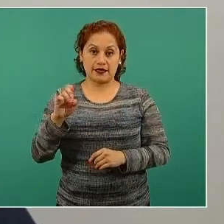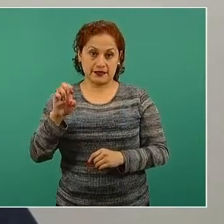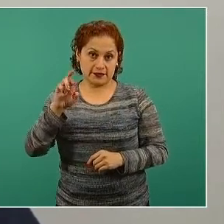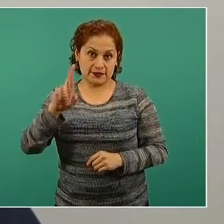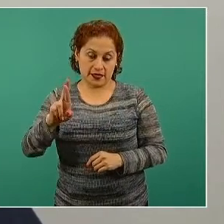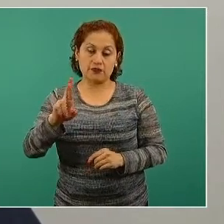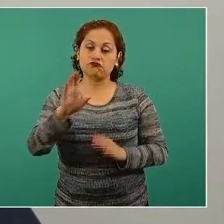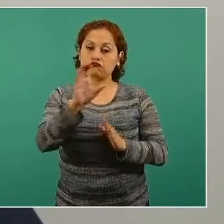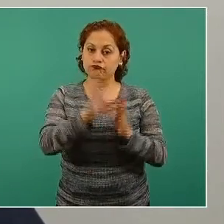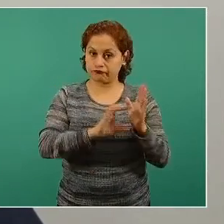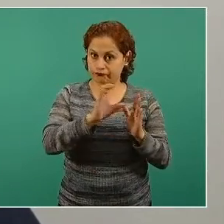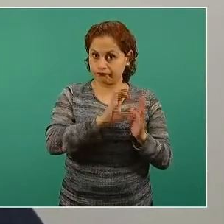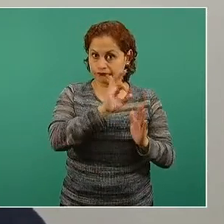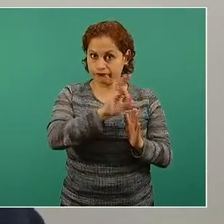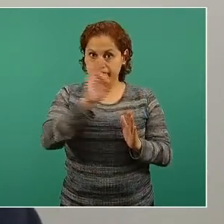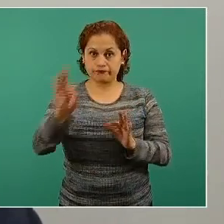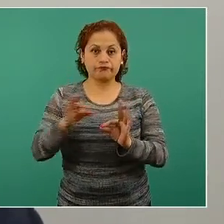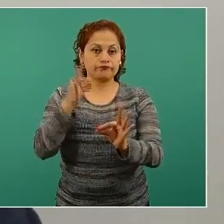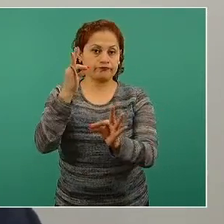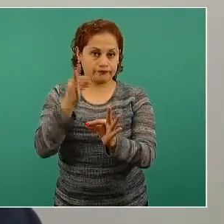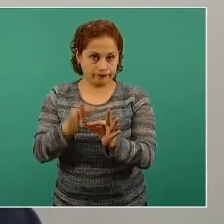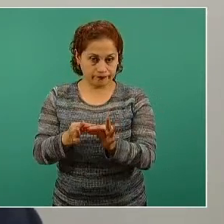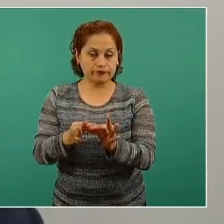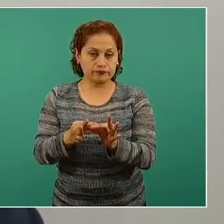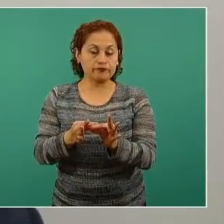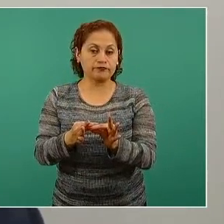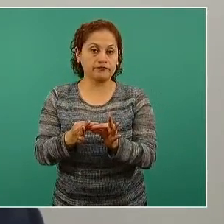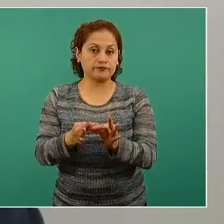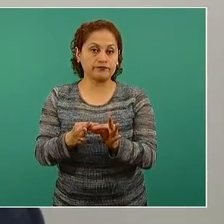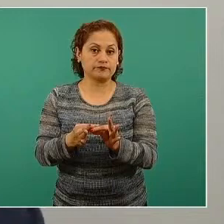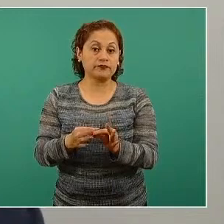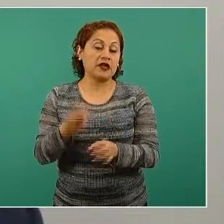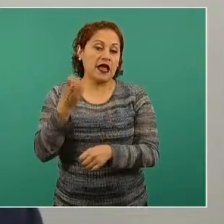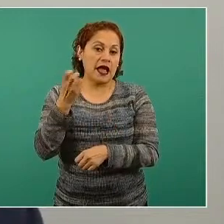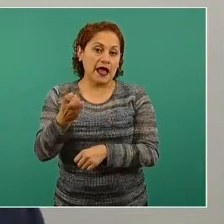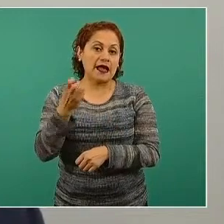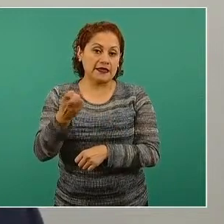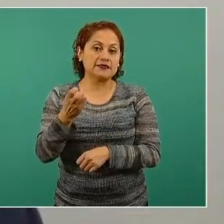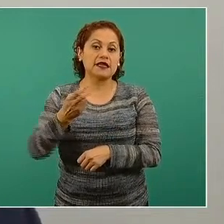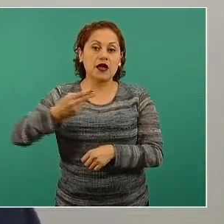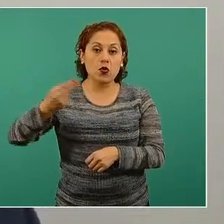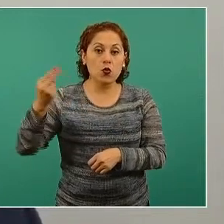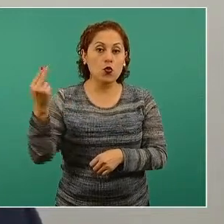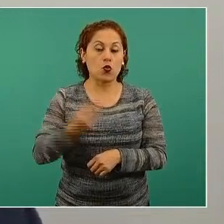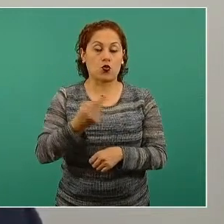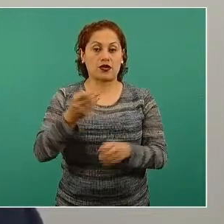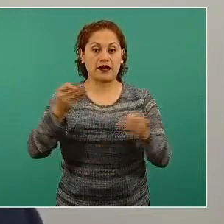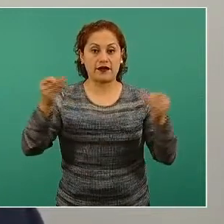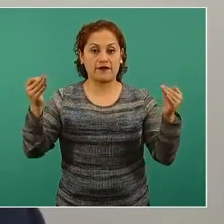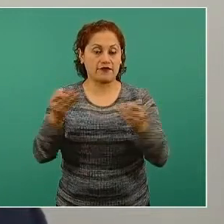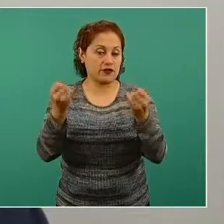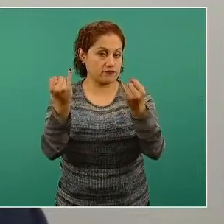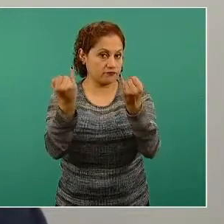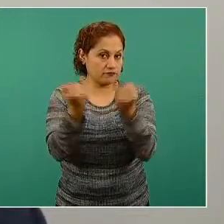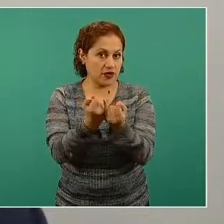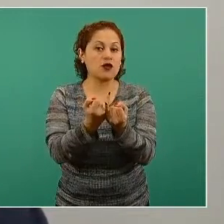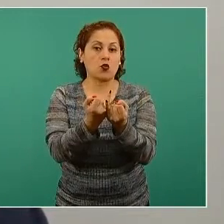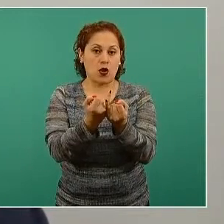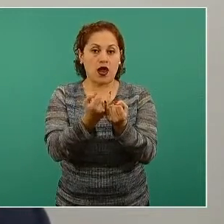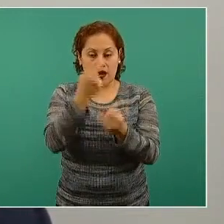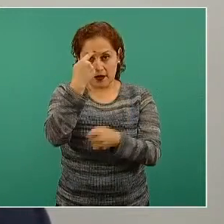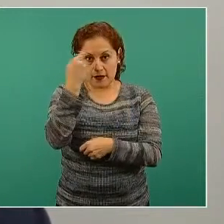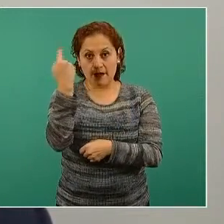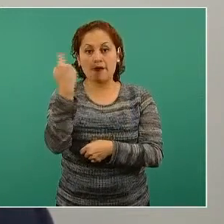Y precisamente dado que esta vacuna sí requiere de ultracongelación, entonces la misma logística obviamente apuntará a que